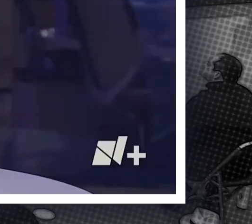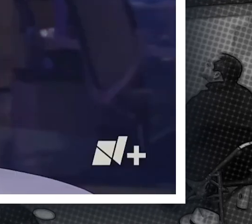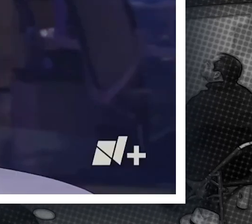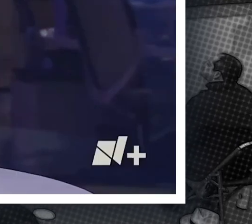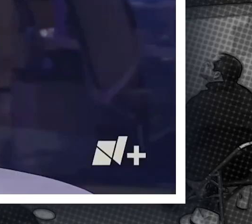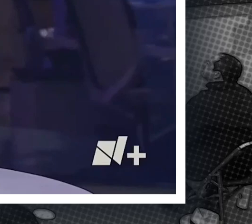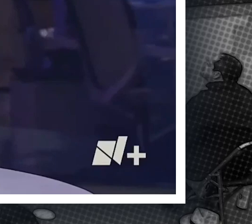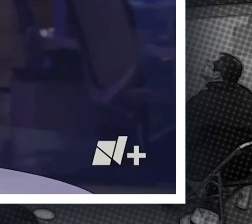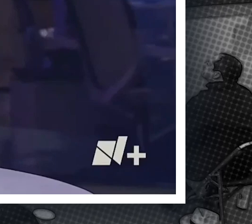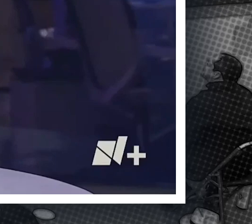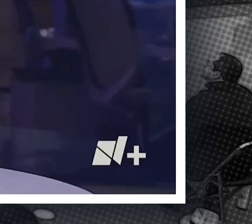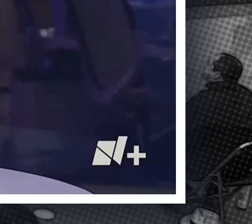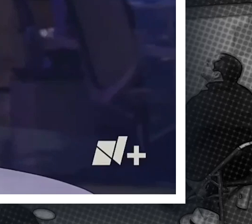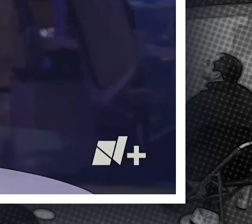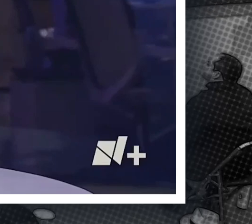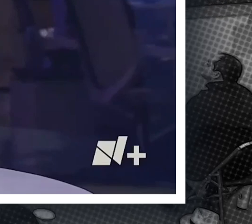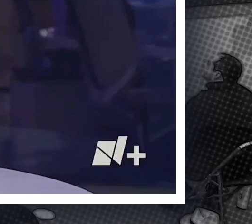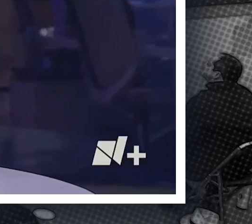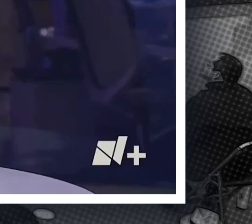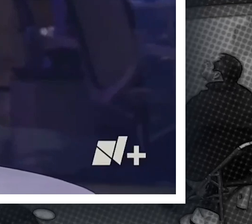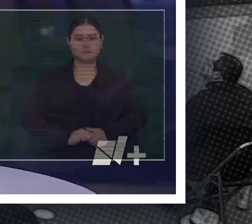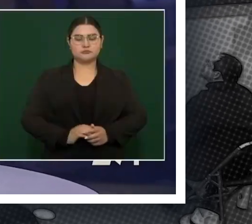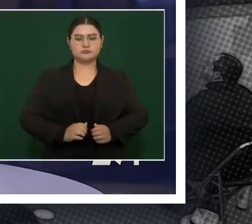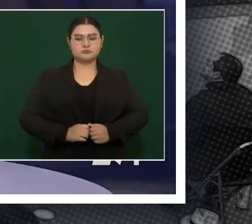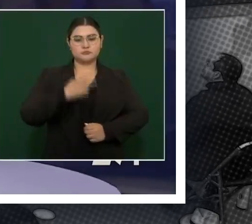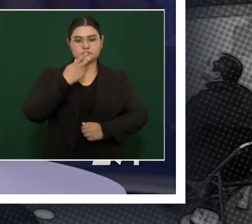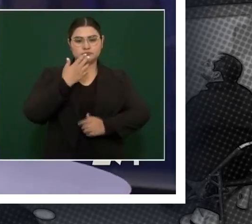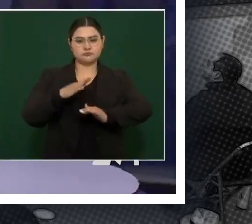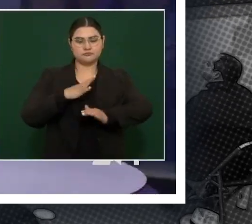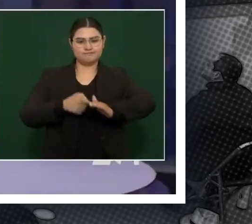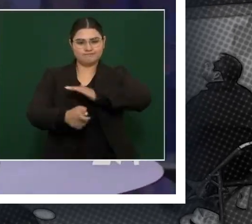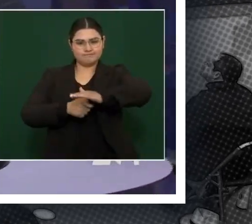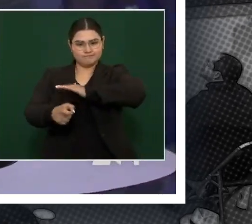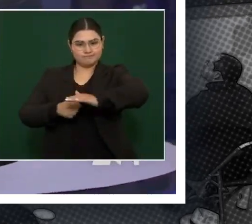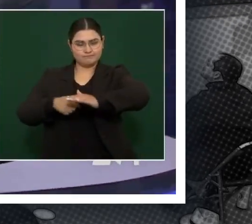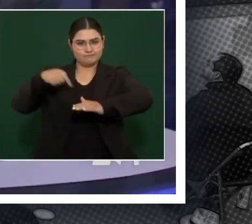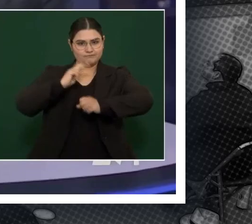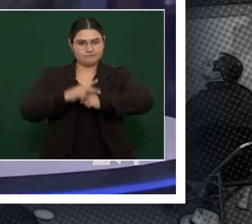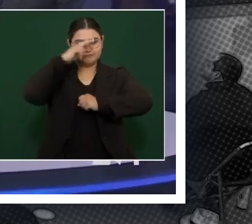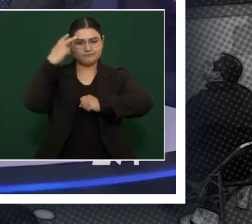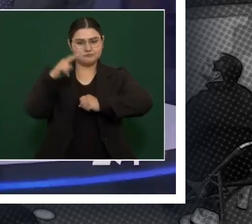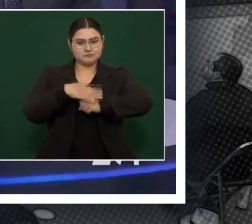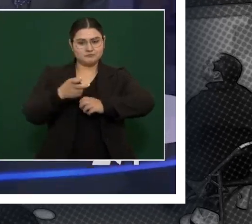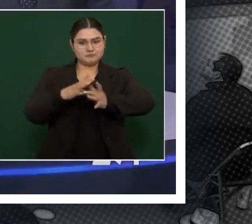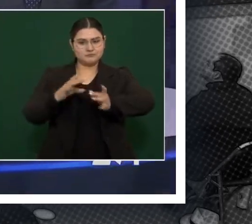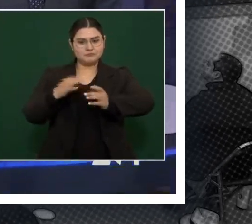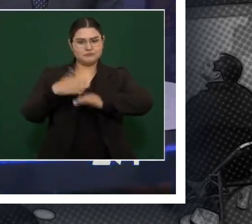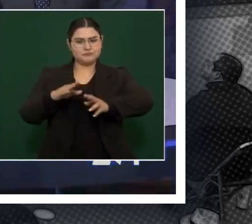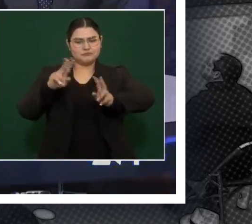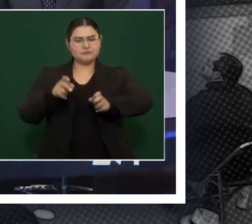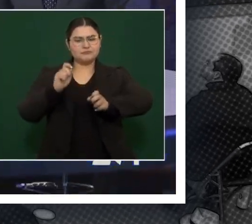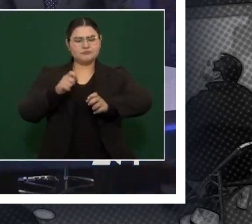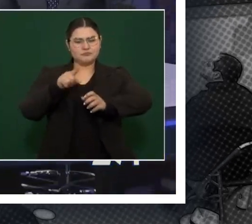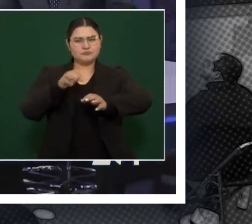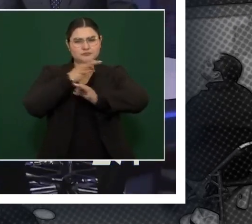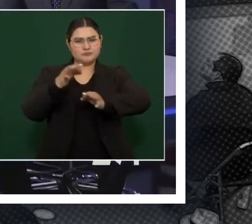importantísimo. Y lo que se ha dado a conocer en ese proceso muestra el poder corruptor del crimen organizado en nuestro país. Por eso le quiero compartir el tiempo que le hemos dedicado a cubrirlo comparado con la nota a que también se refirió el